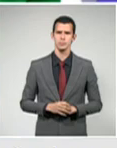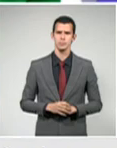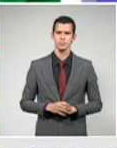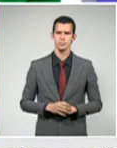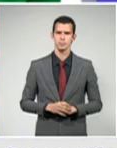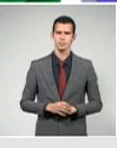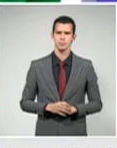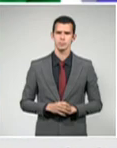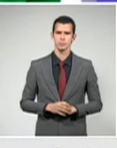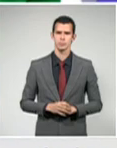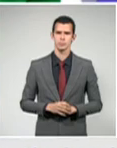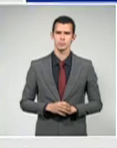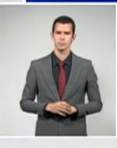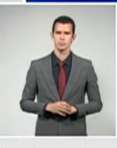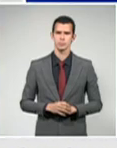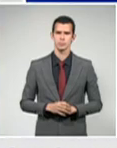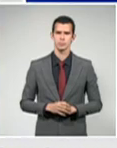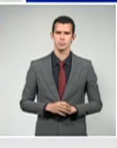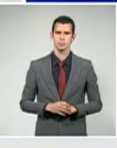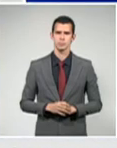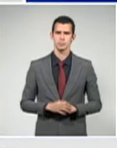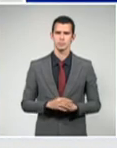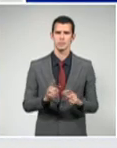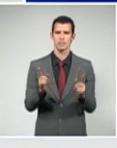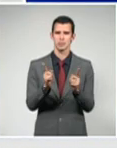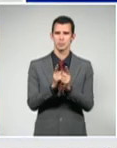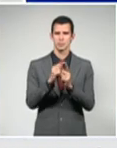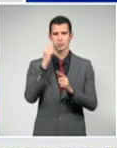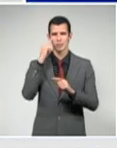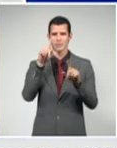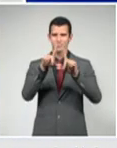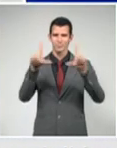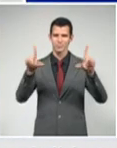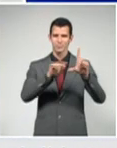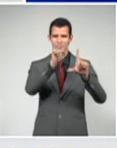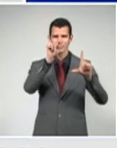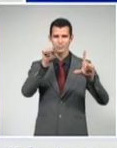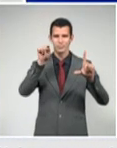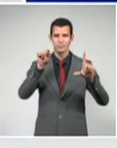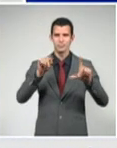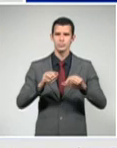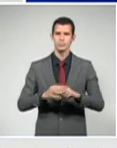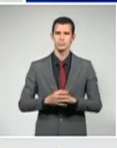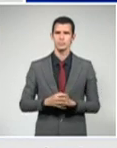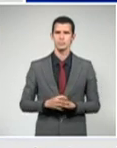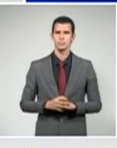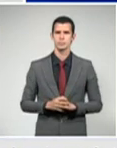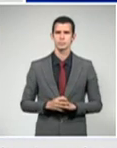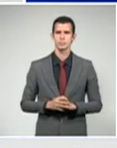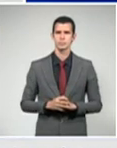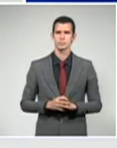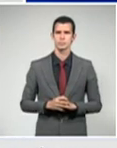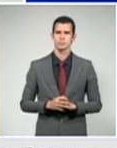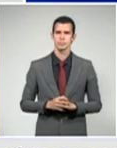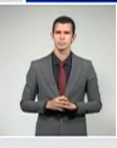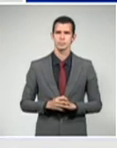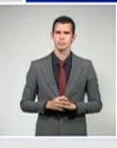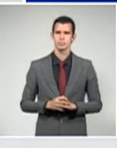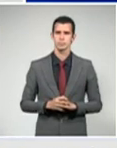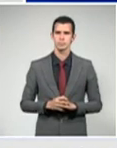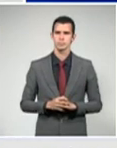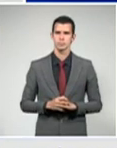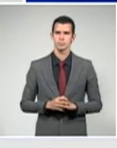Cuba, ahí la pueden ver en el gráfico, una cifra acumulada de casos confirmados en el